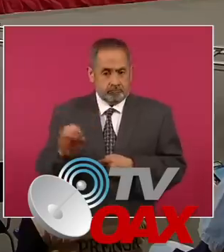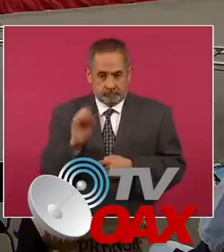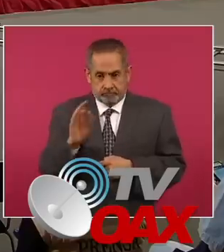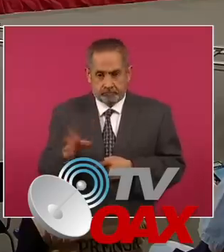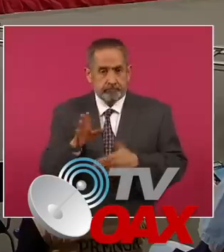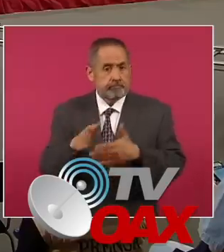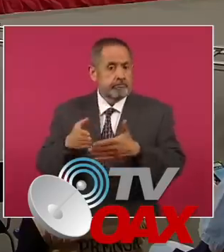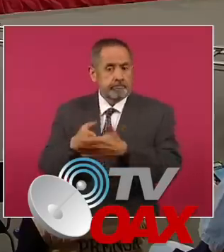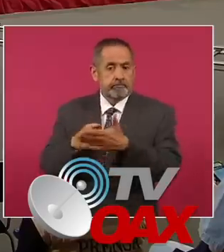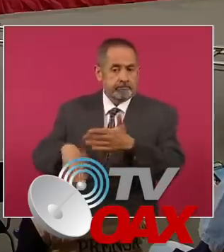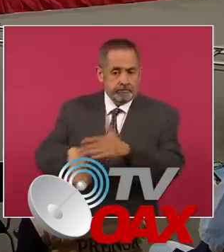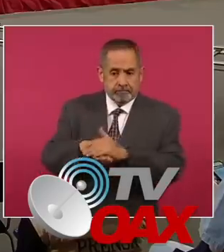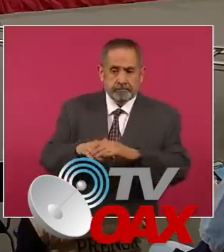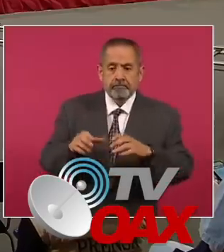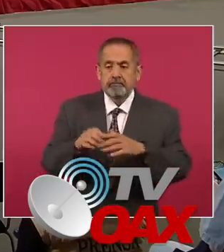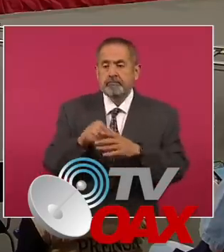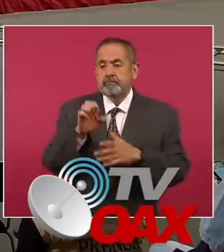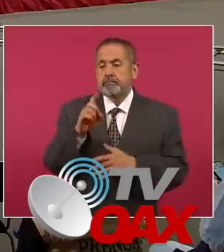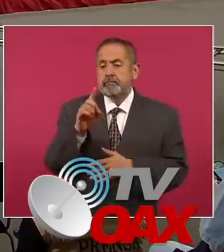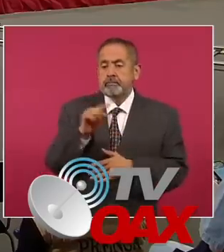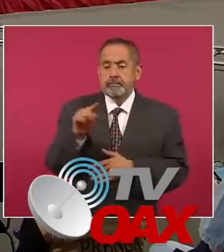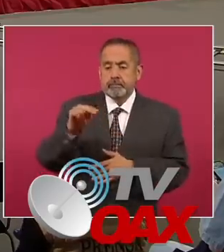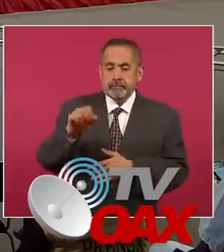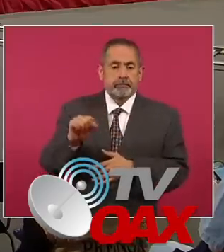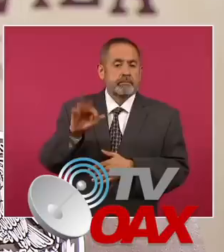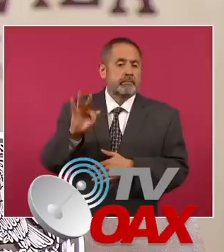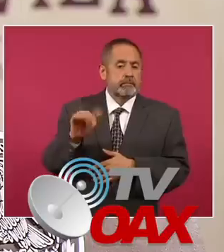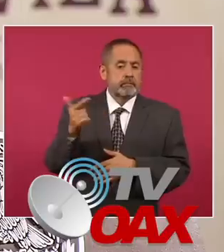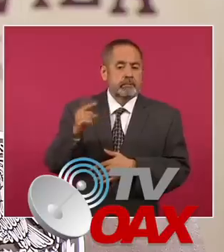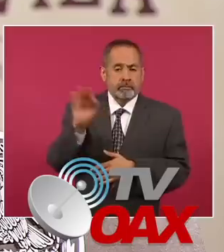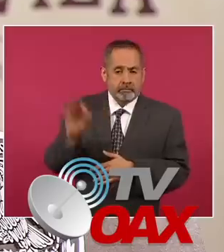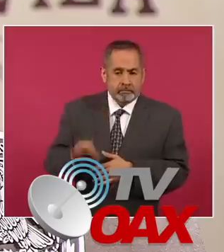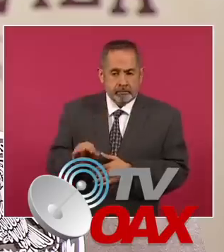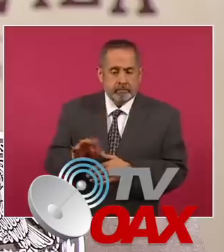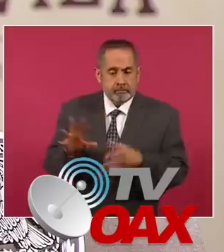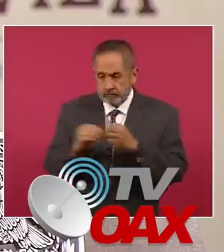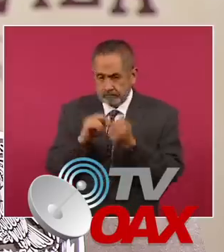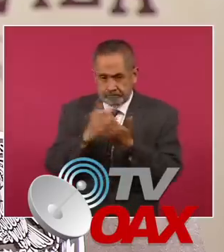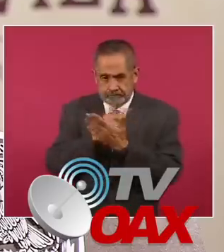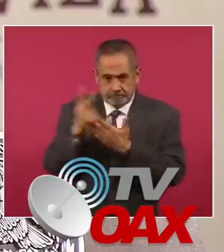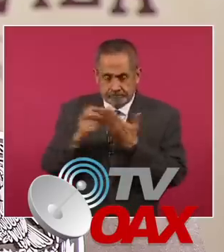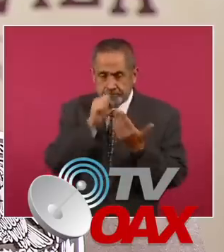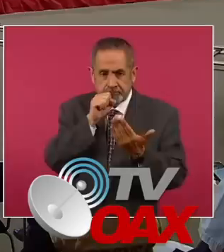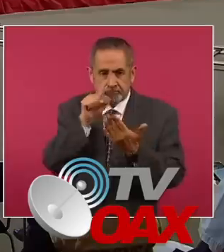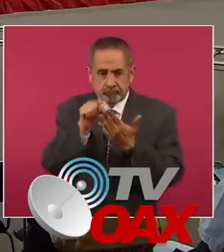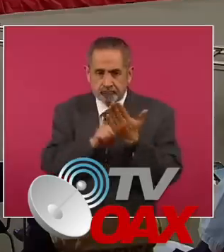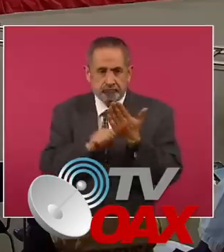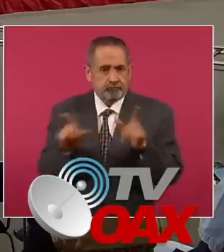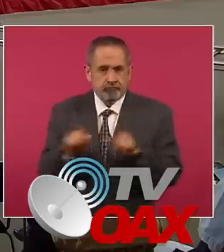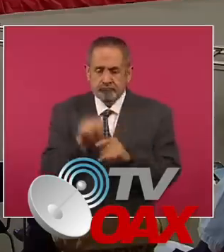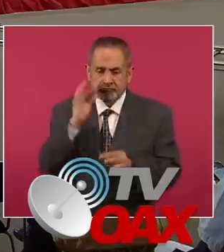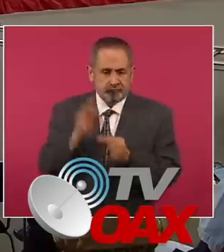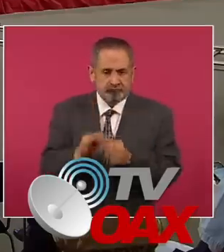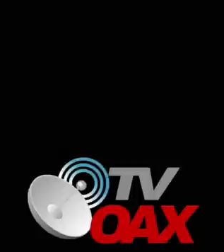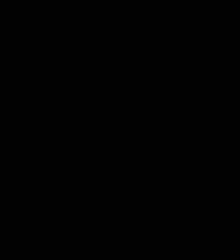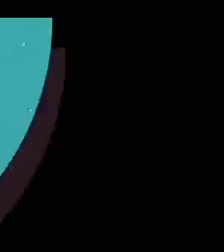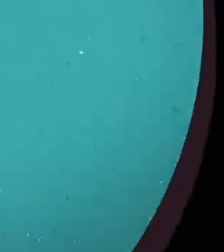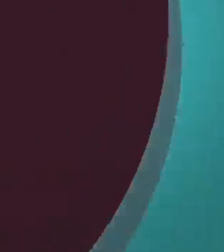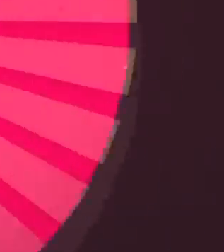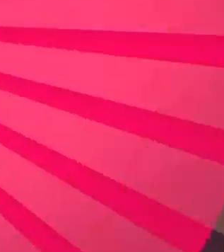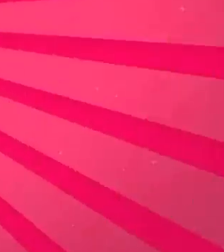de mantenimiento también en Etna con 47%, todas ellas de acuerdo a programa. Sería todo, muchas gracias.